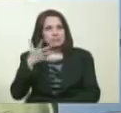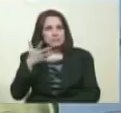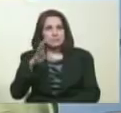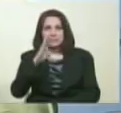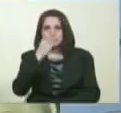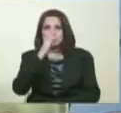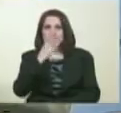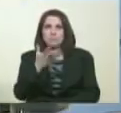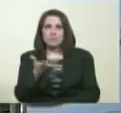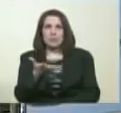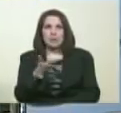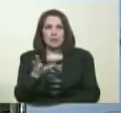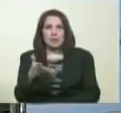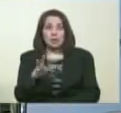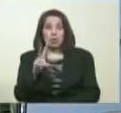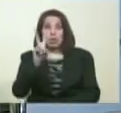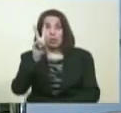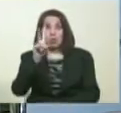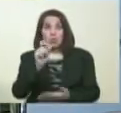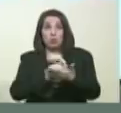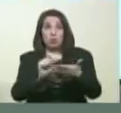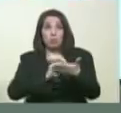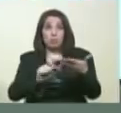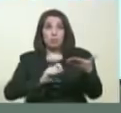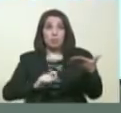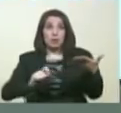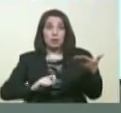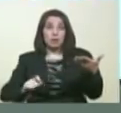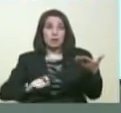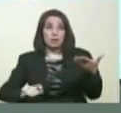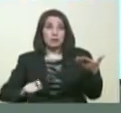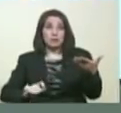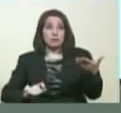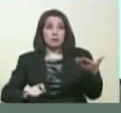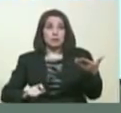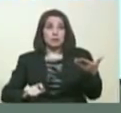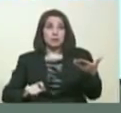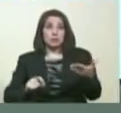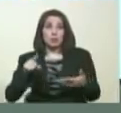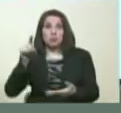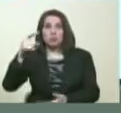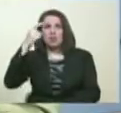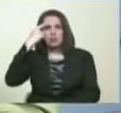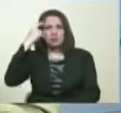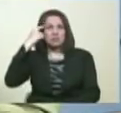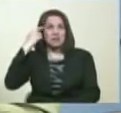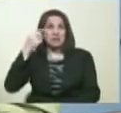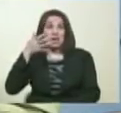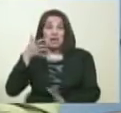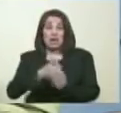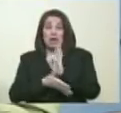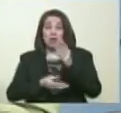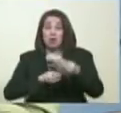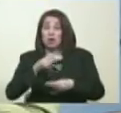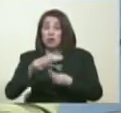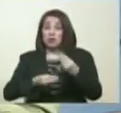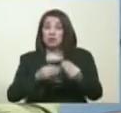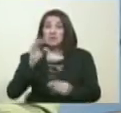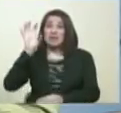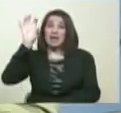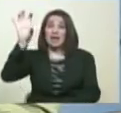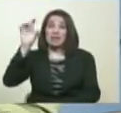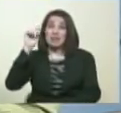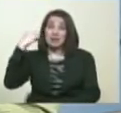conmovió. 2 páginas me escribió. Usted no sabe lo que yo pasé por allá, presidente.